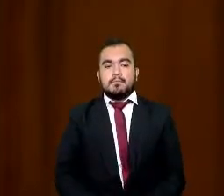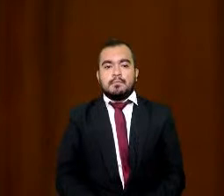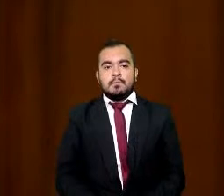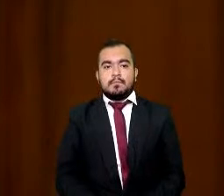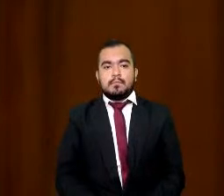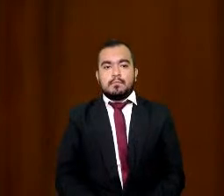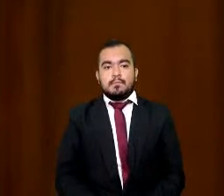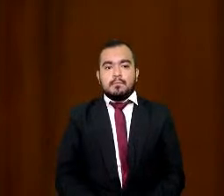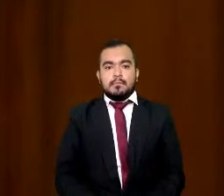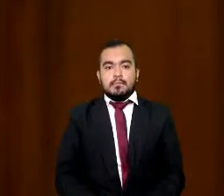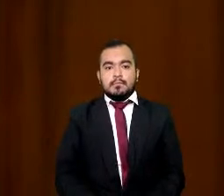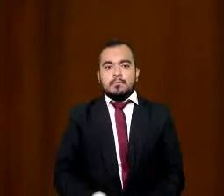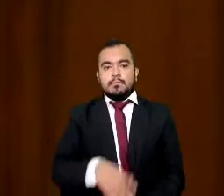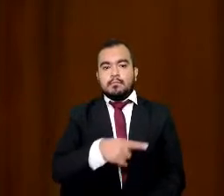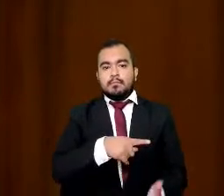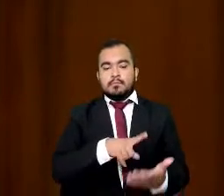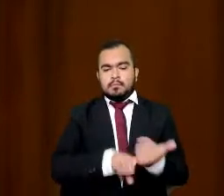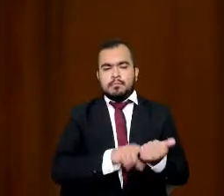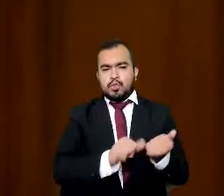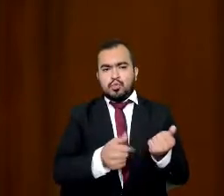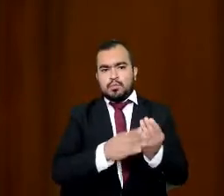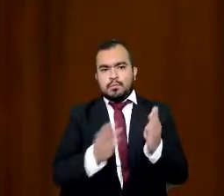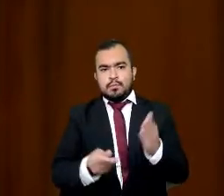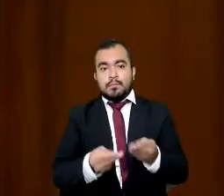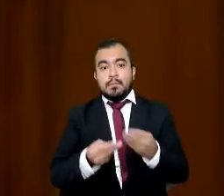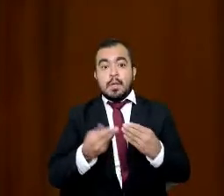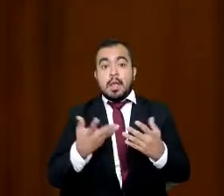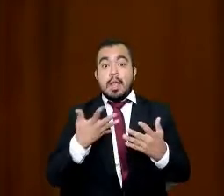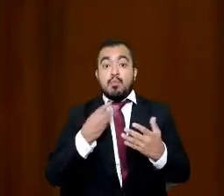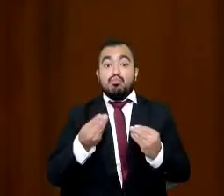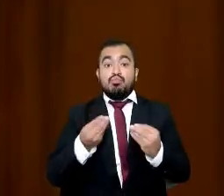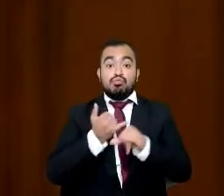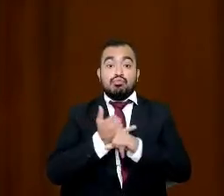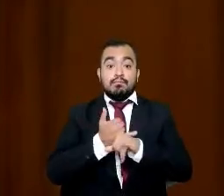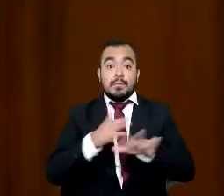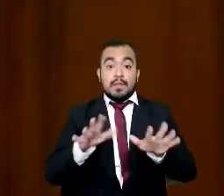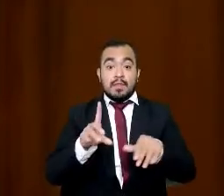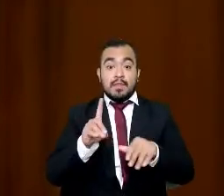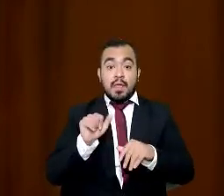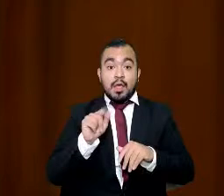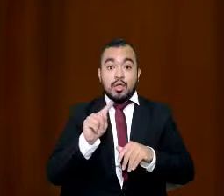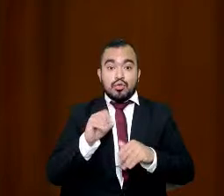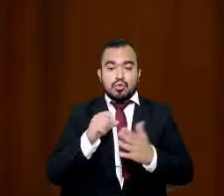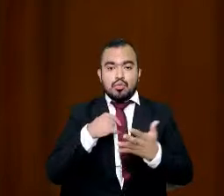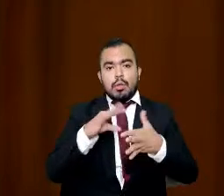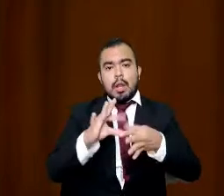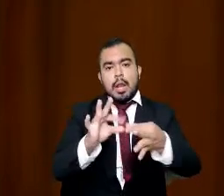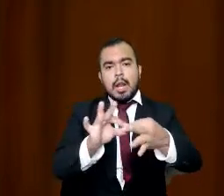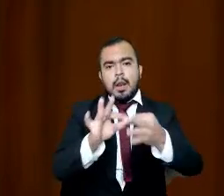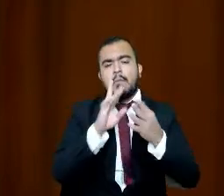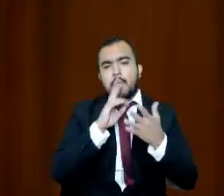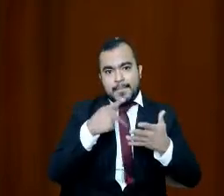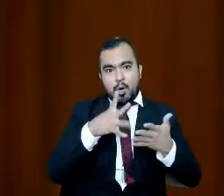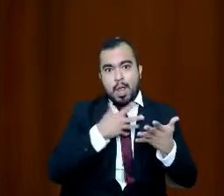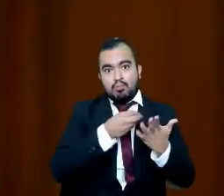No, pásenmelo del estado de la red, ¿no? Es que tiene muchos datos y no se los platicaría así como…